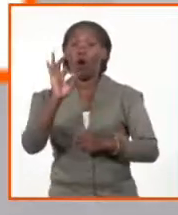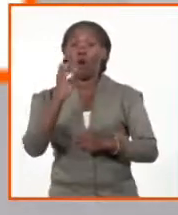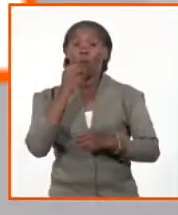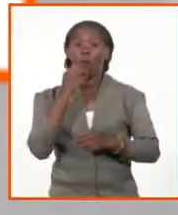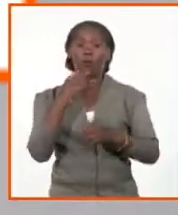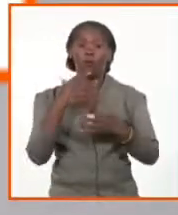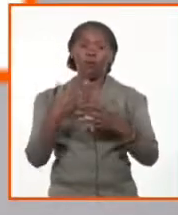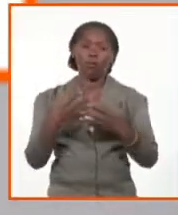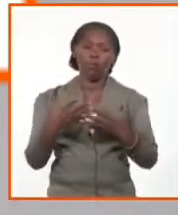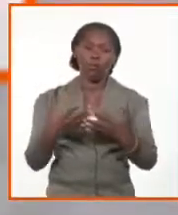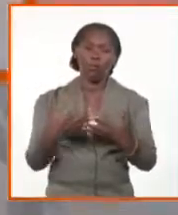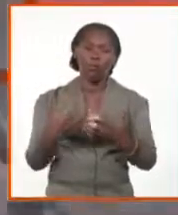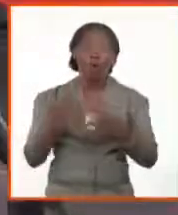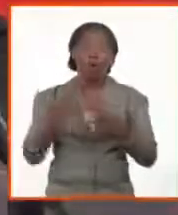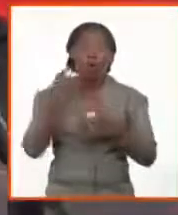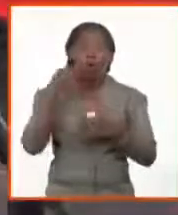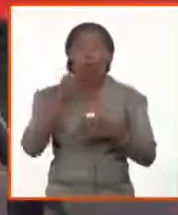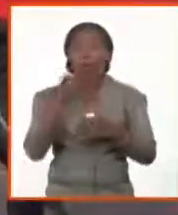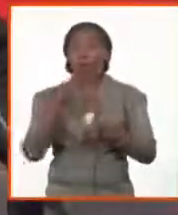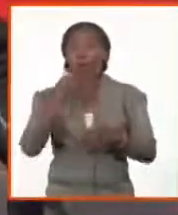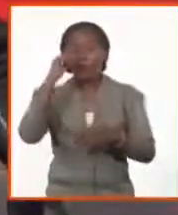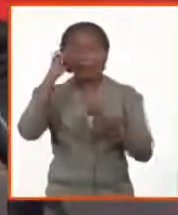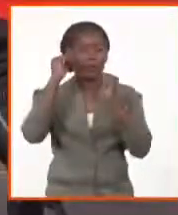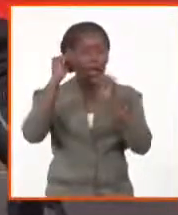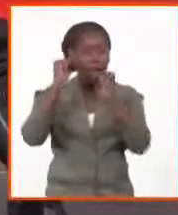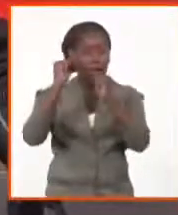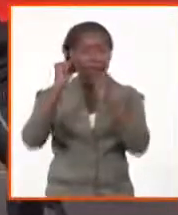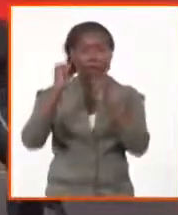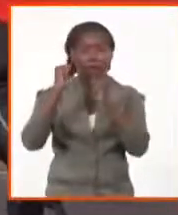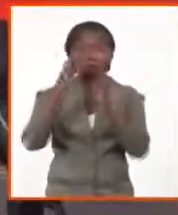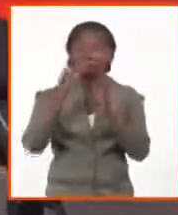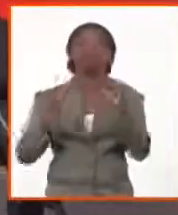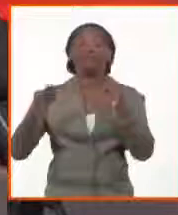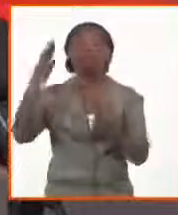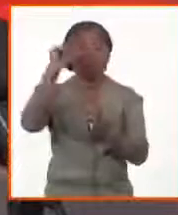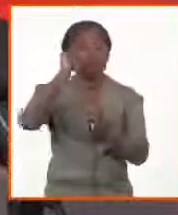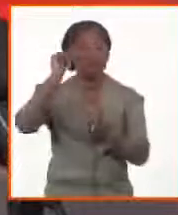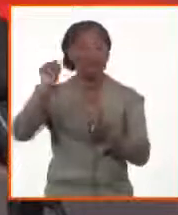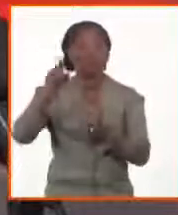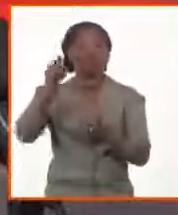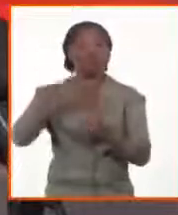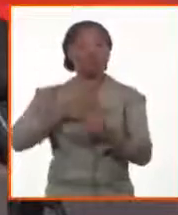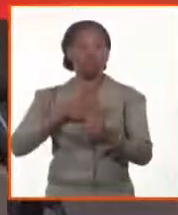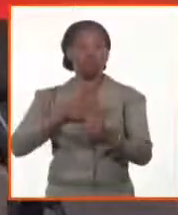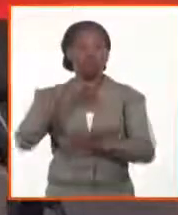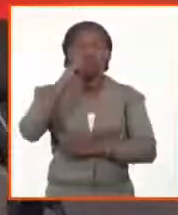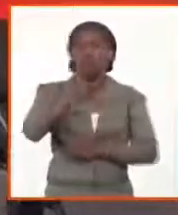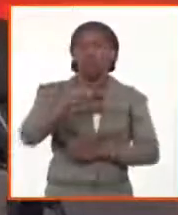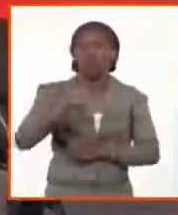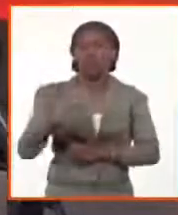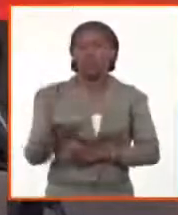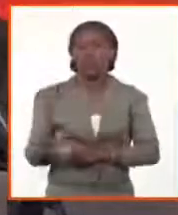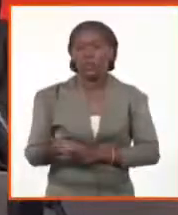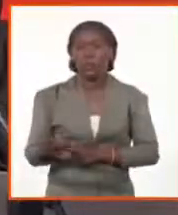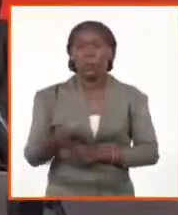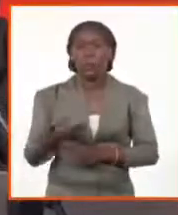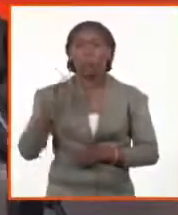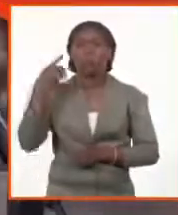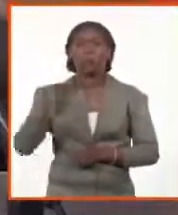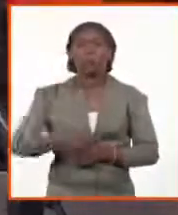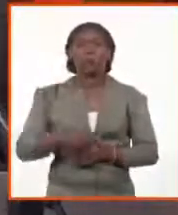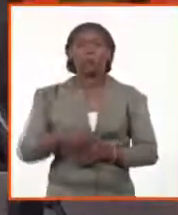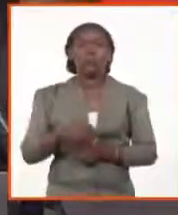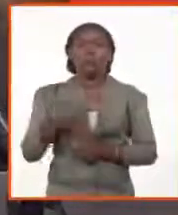cabeza a menudo los adultos los sufren mucho los niños generalmente la pasan montando bicicleta